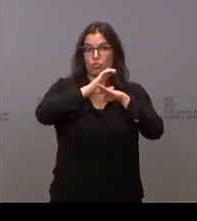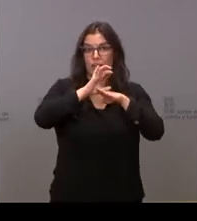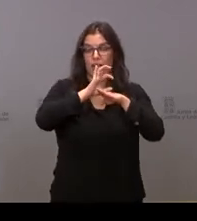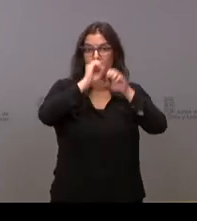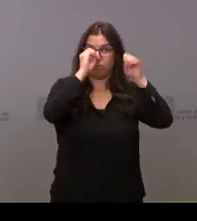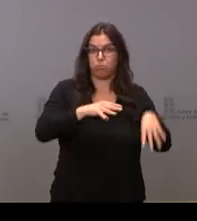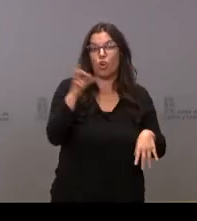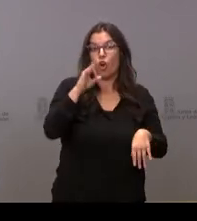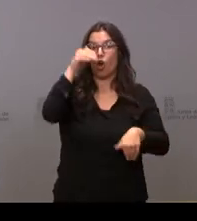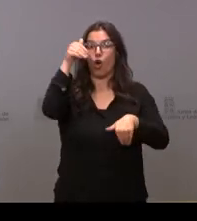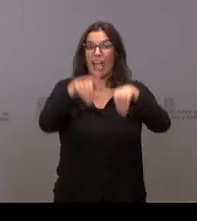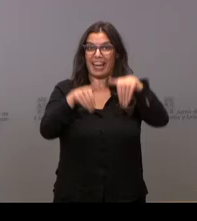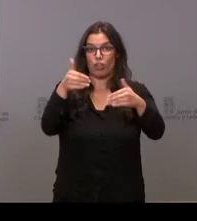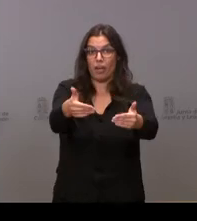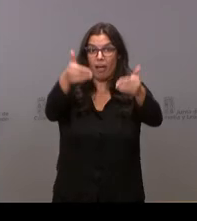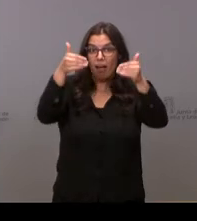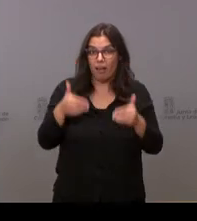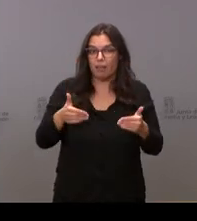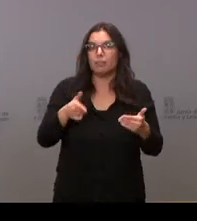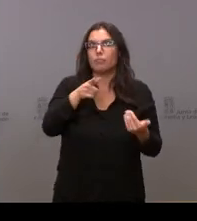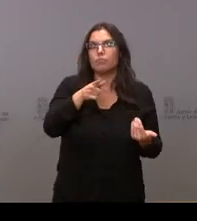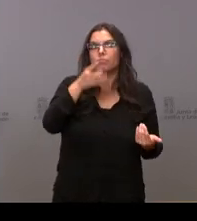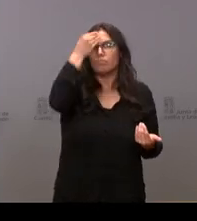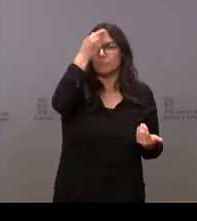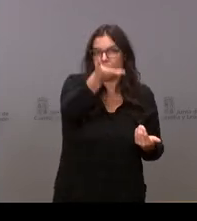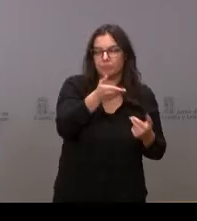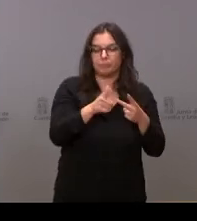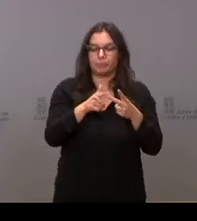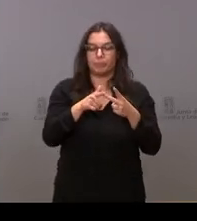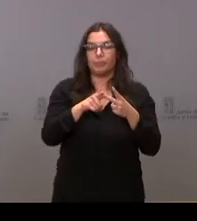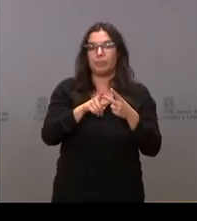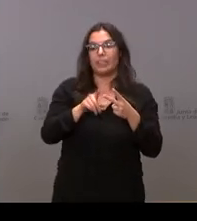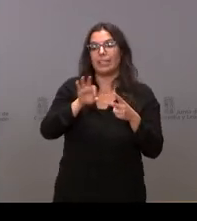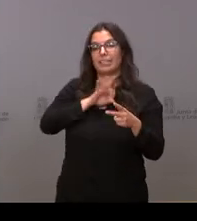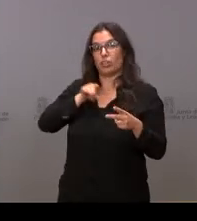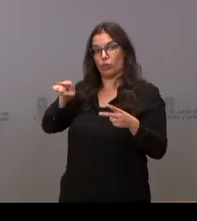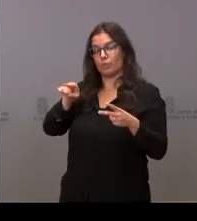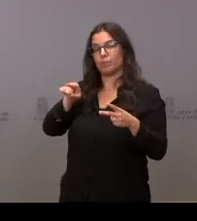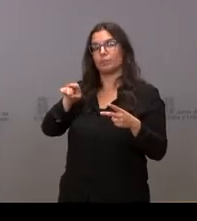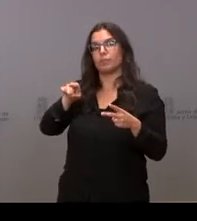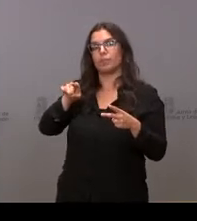las elecciones. No sé cómo lo valora. Y luego al señor Meseguer le quería preguntar